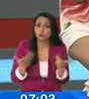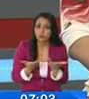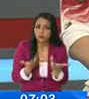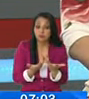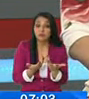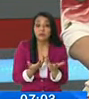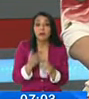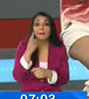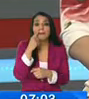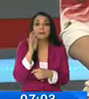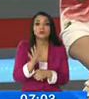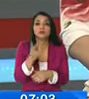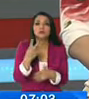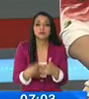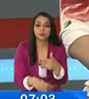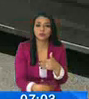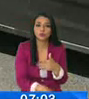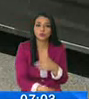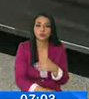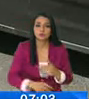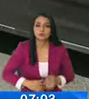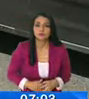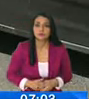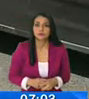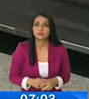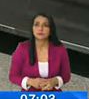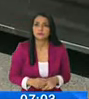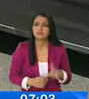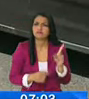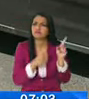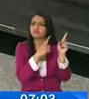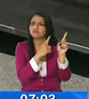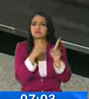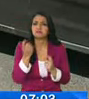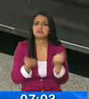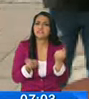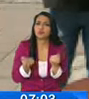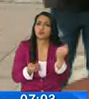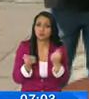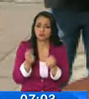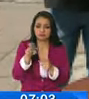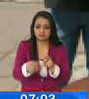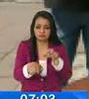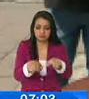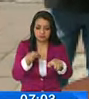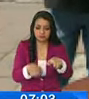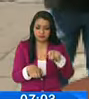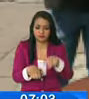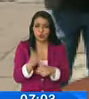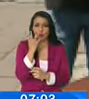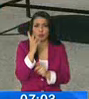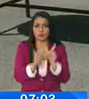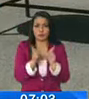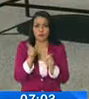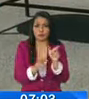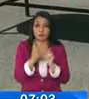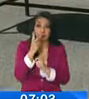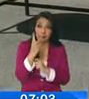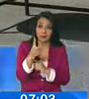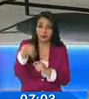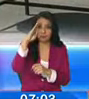por padre e hijos. Circulaban en este vehículo los cuatro ocupantes cuando se percataron que el patrullero se acercaba. Salieron